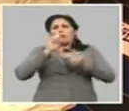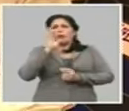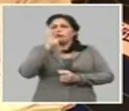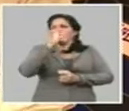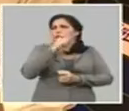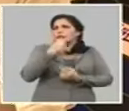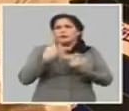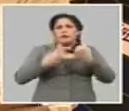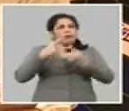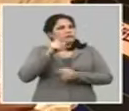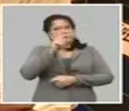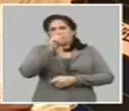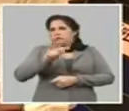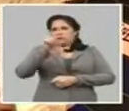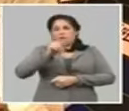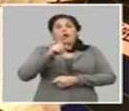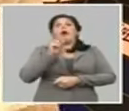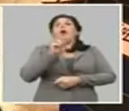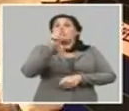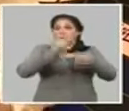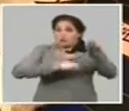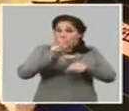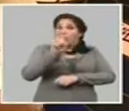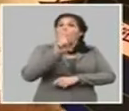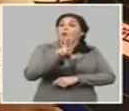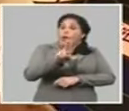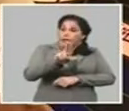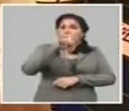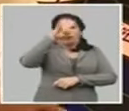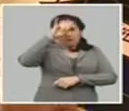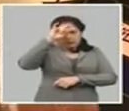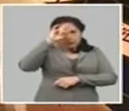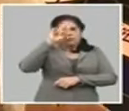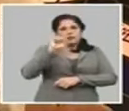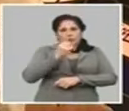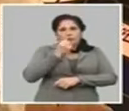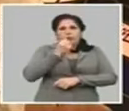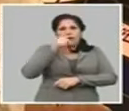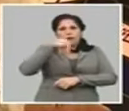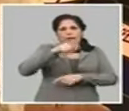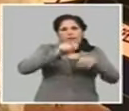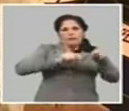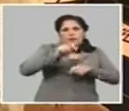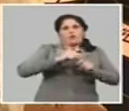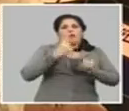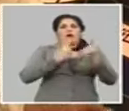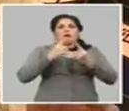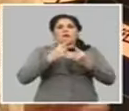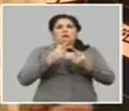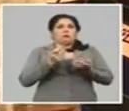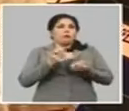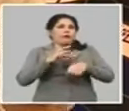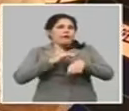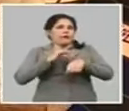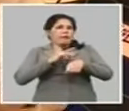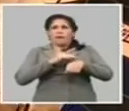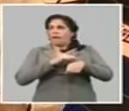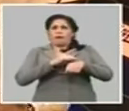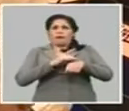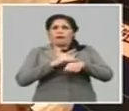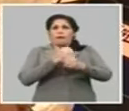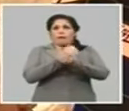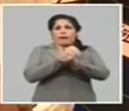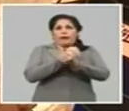otro momento y nosotros ratificamos que para nada tiene que ver con las personas con las enfermedades que ponen en